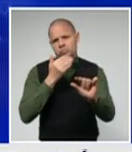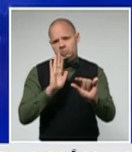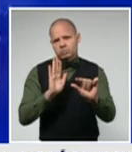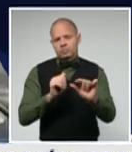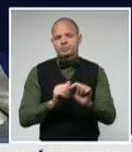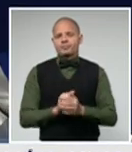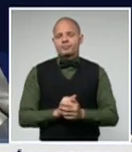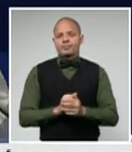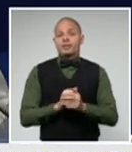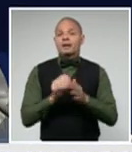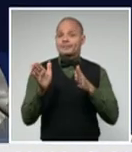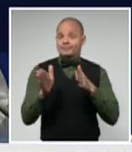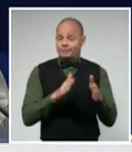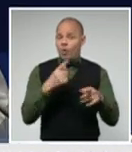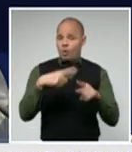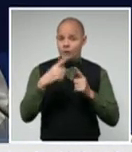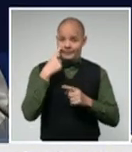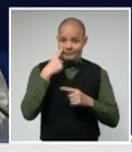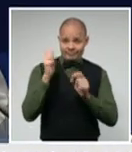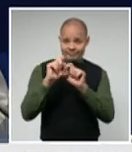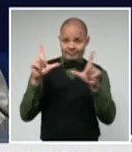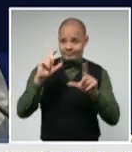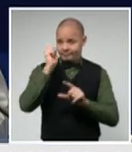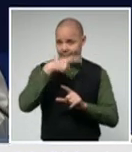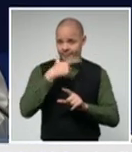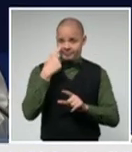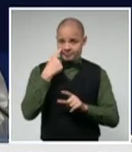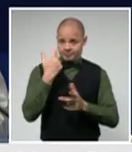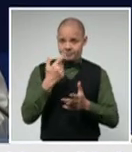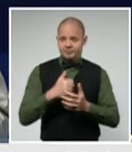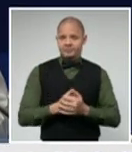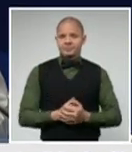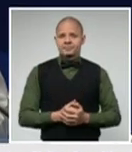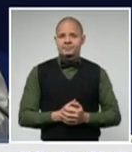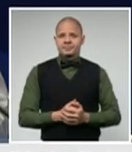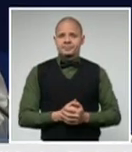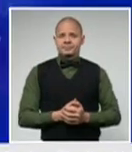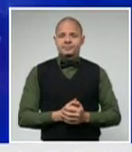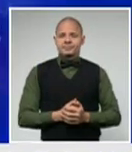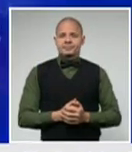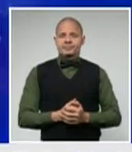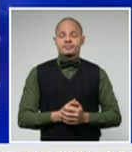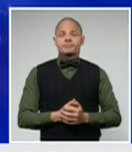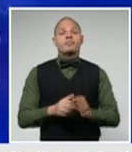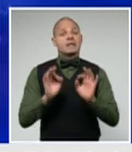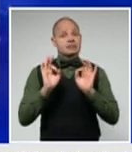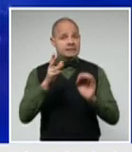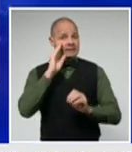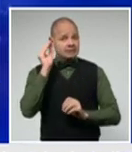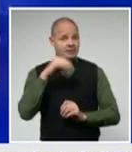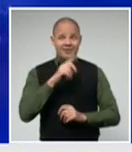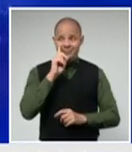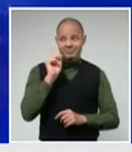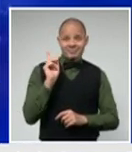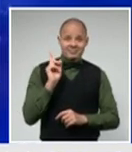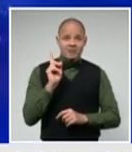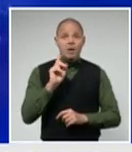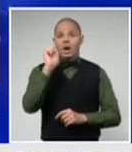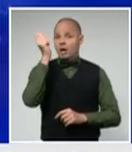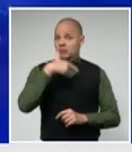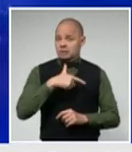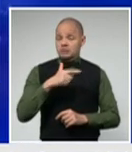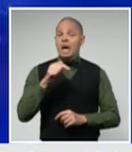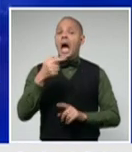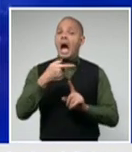vemos el mapa de Ciego de Ávila, donde todavía no dejamos de reconocer que hay una complejidad, aunque se ha